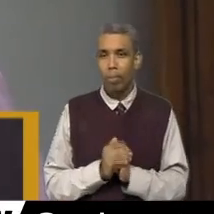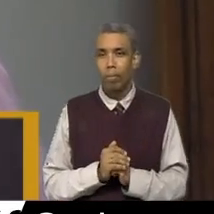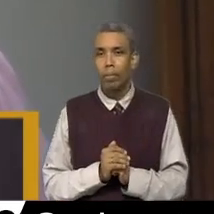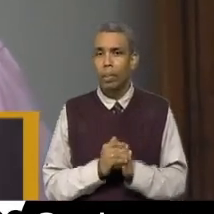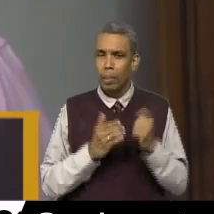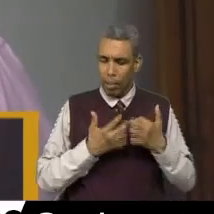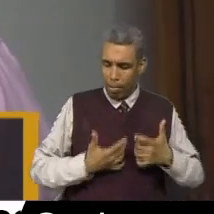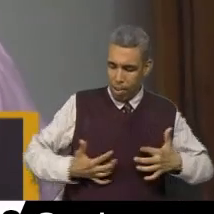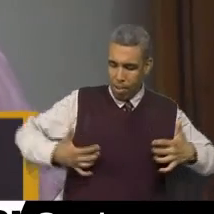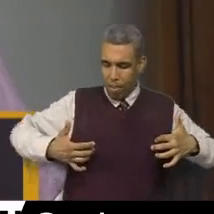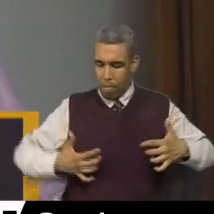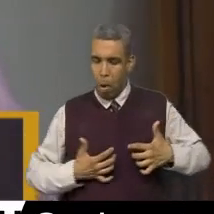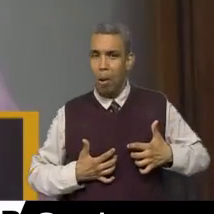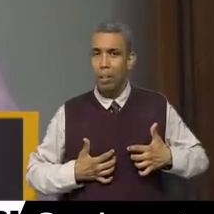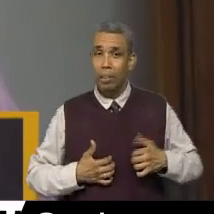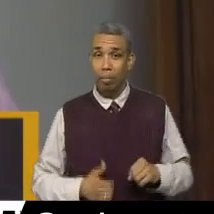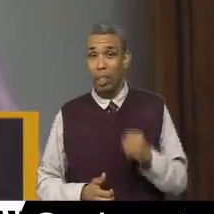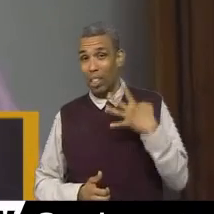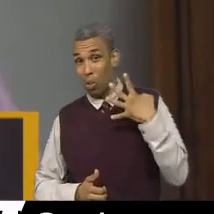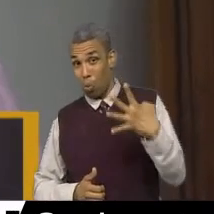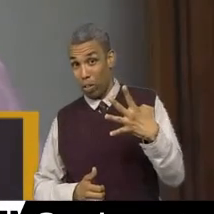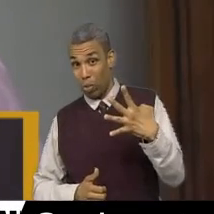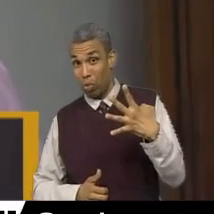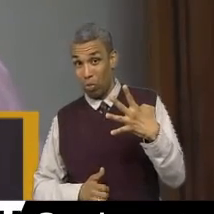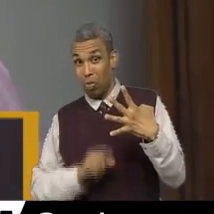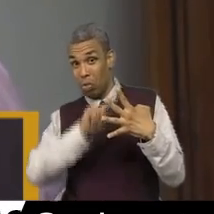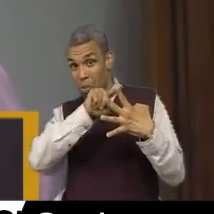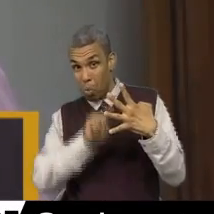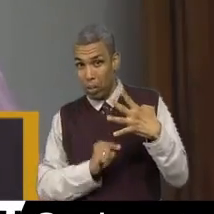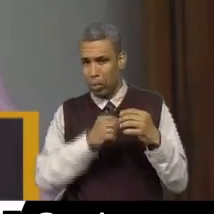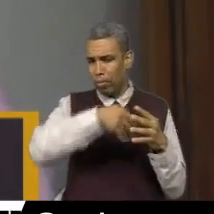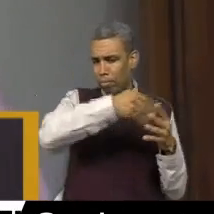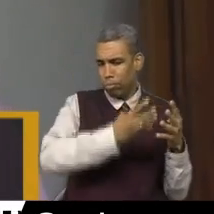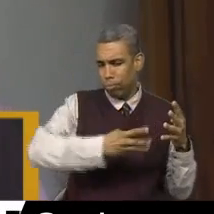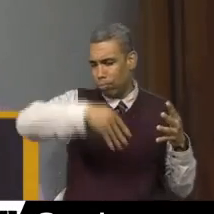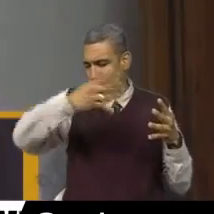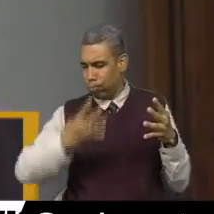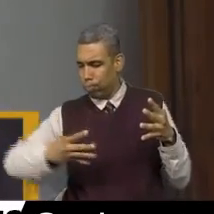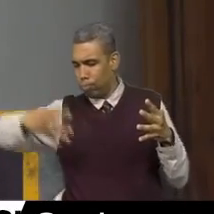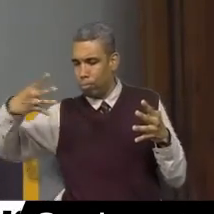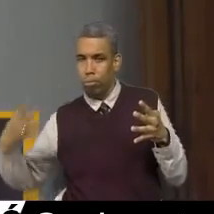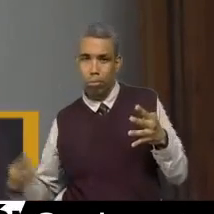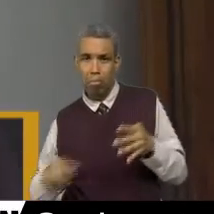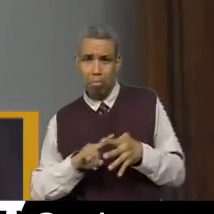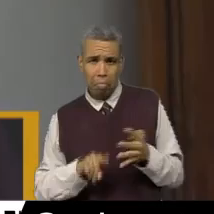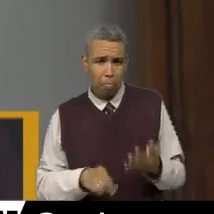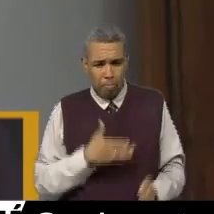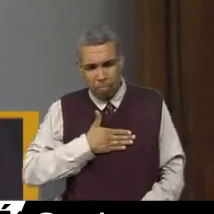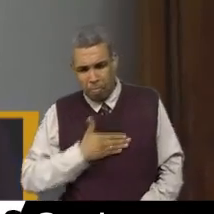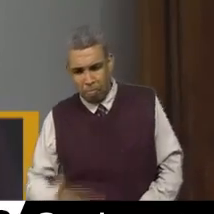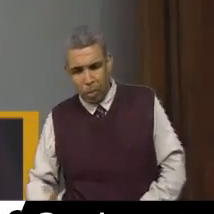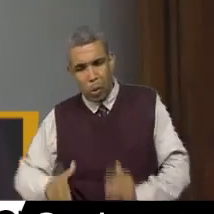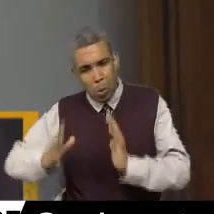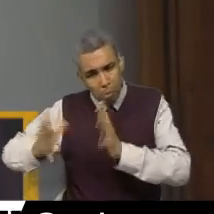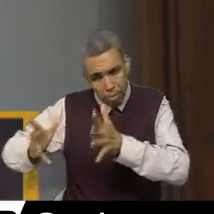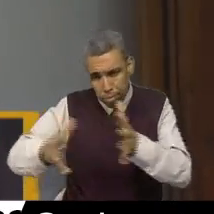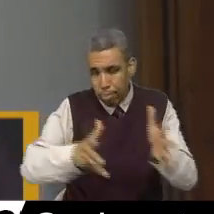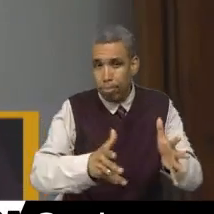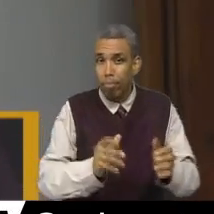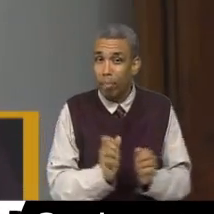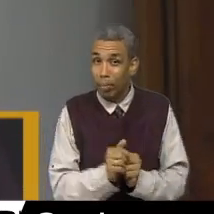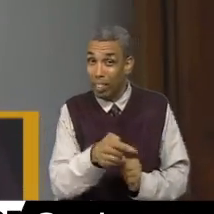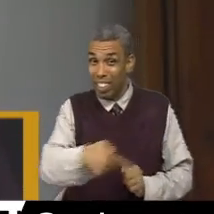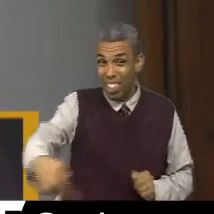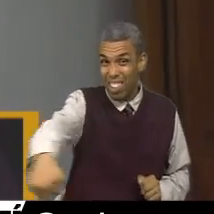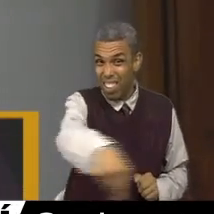festival y traerles más conocimientos a los jurados, más vivencias, más cosas prácticas para que ellos, dentro del